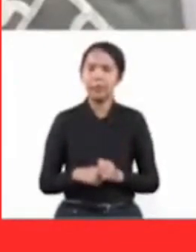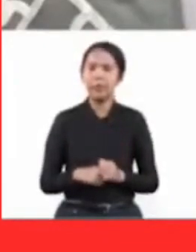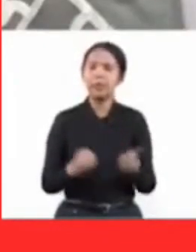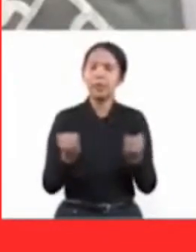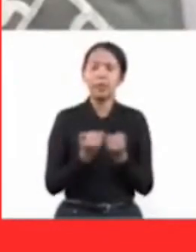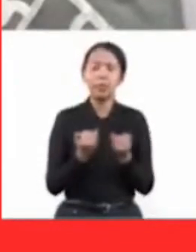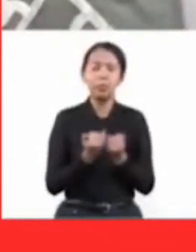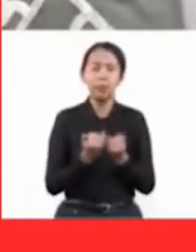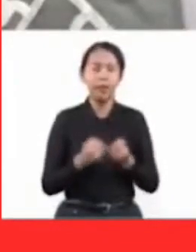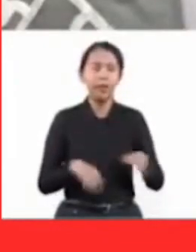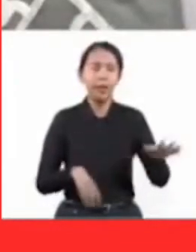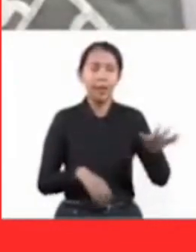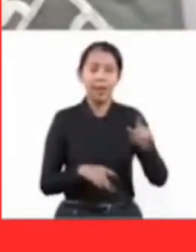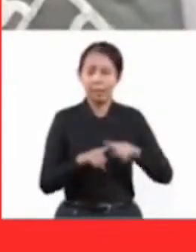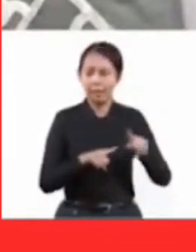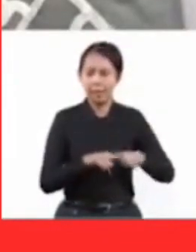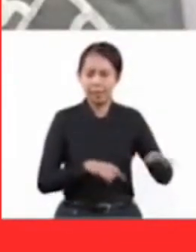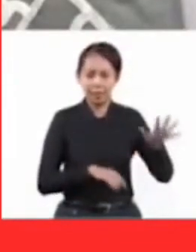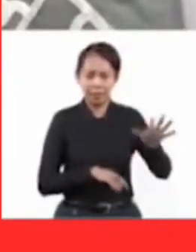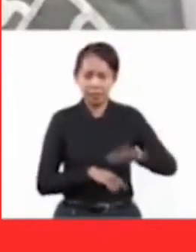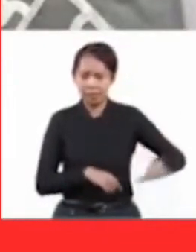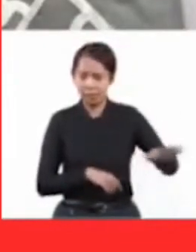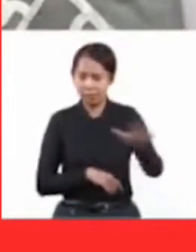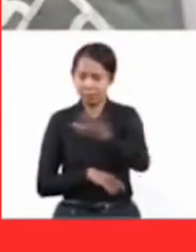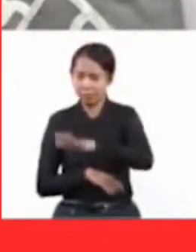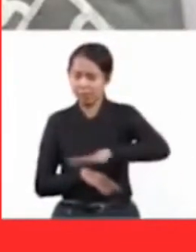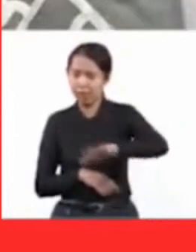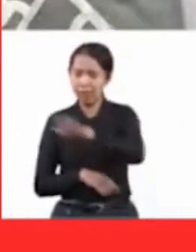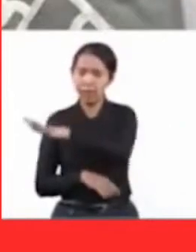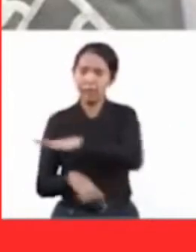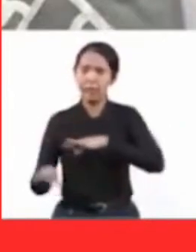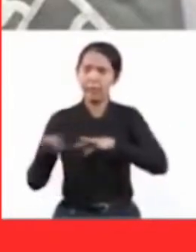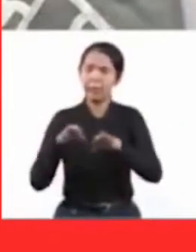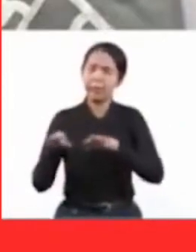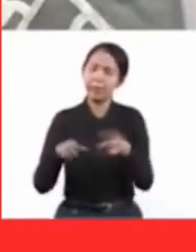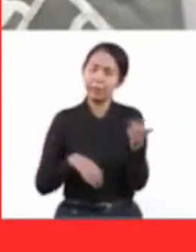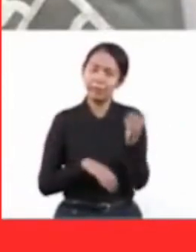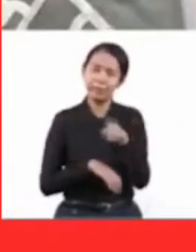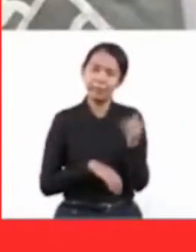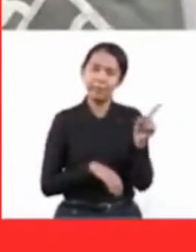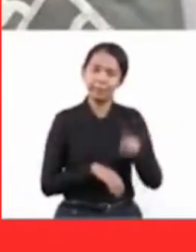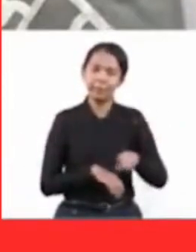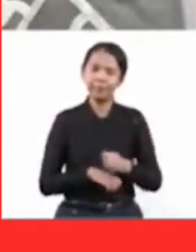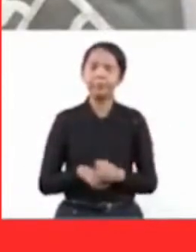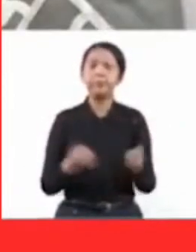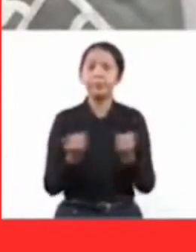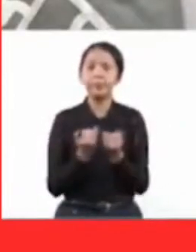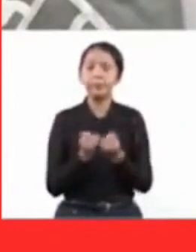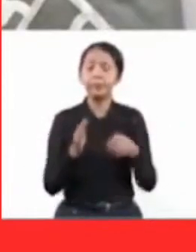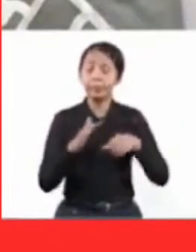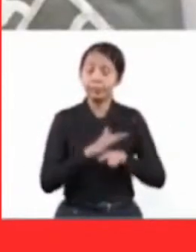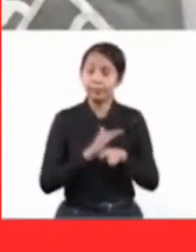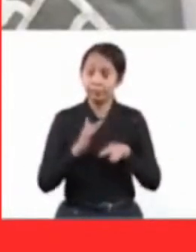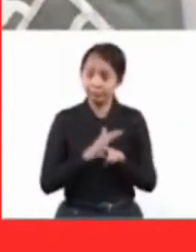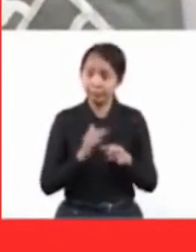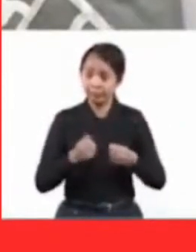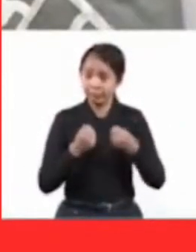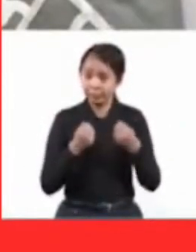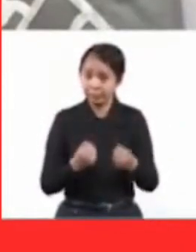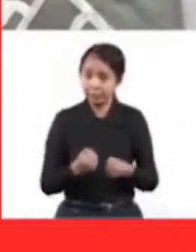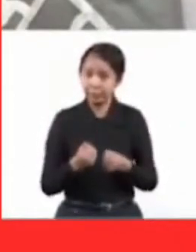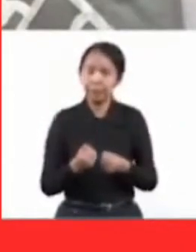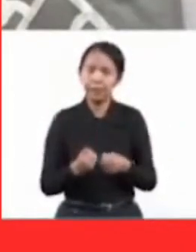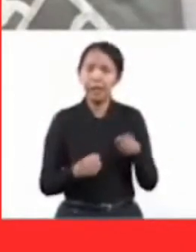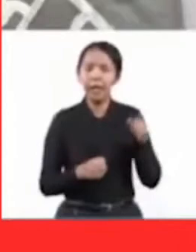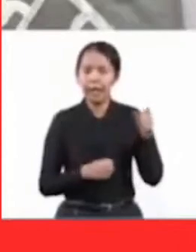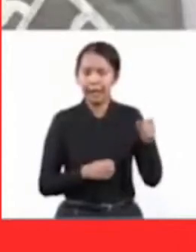las áreas para que continúen con su trabajo. Y en el caso de la seguridad del metro, por supuesto, la